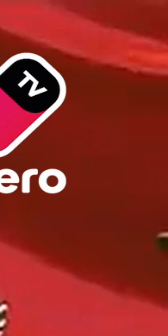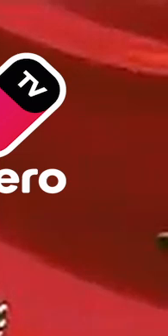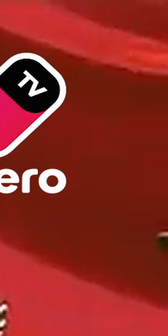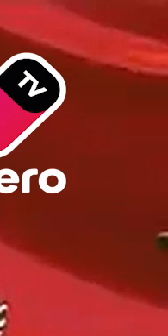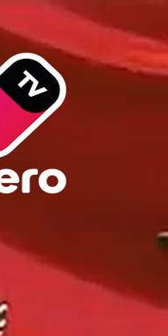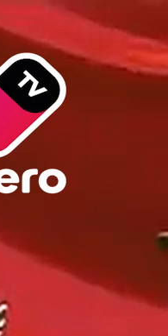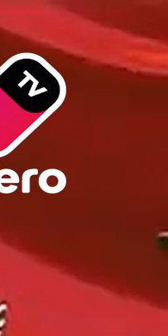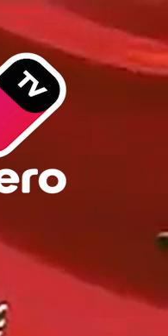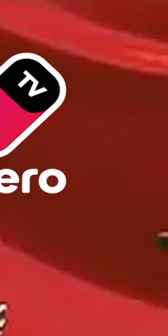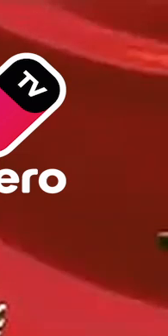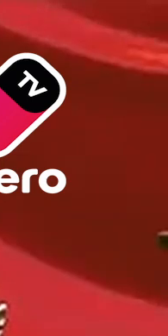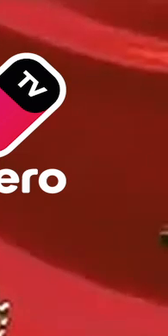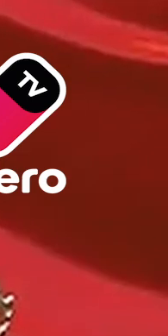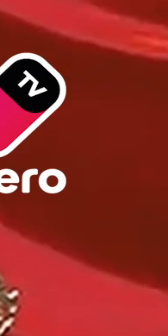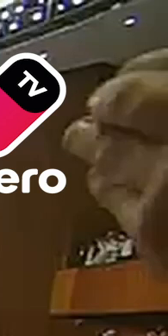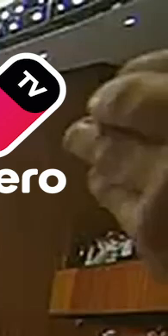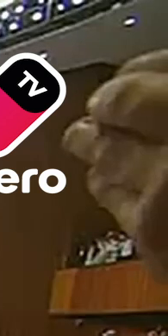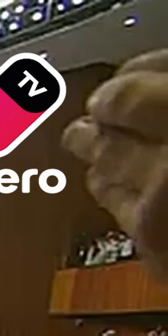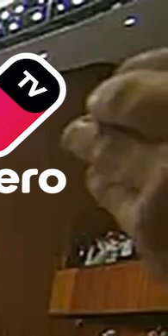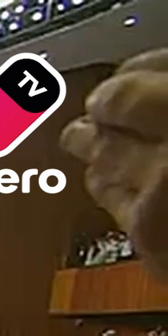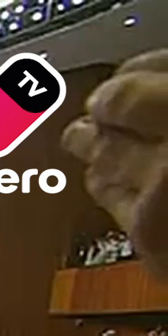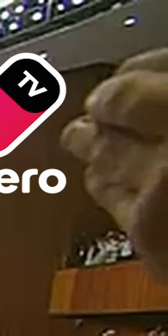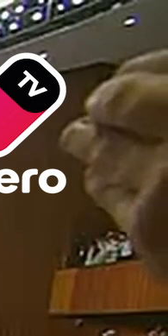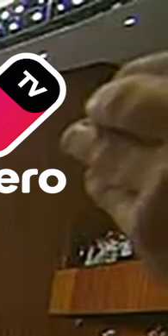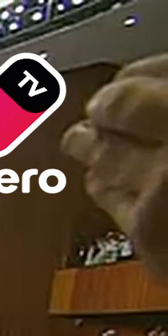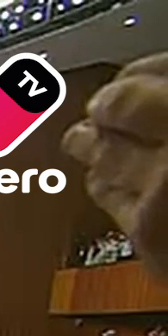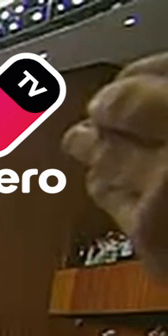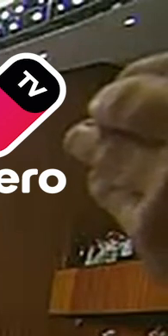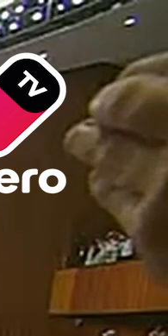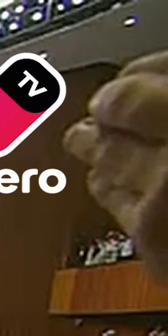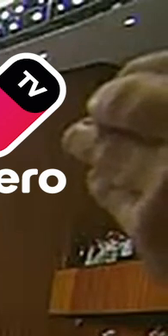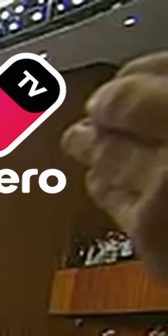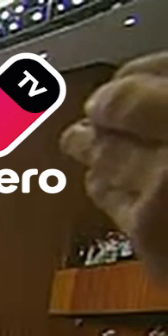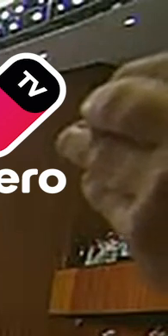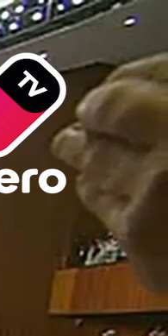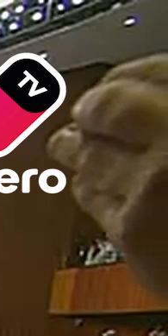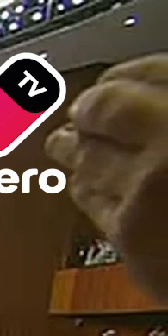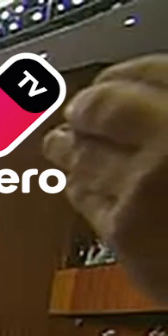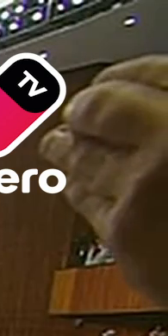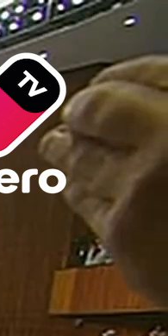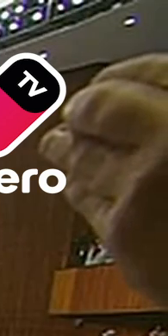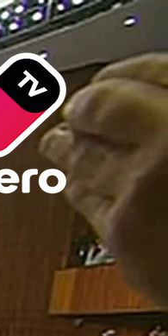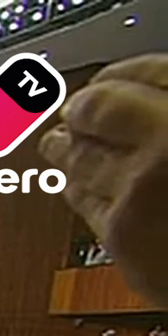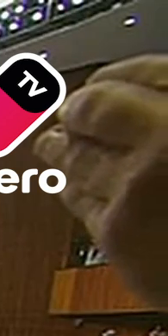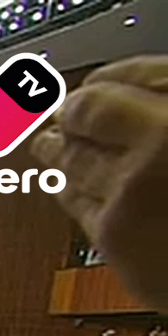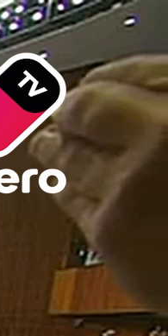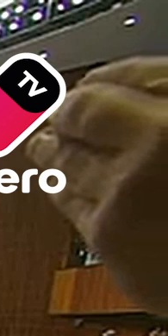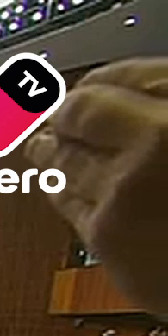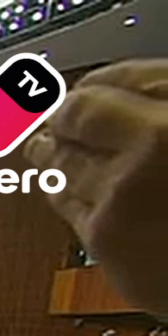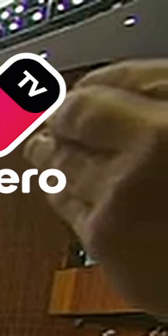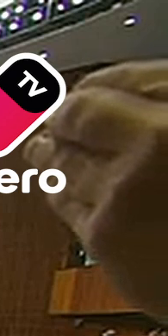del mundo. Sheinbaum incorporó los símbolos de la lucha feminista a su discurso político y prometió encabezar una administración que hará